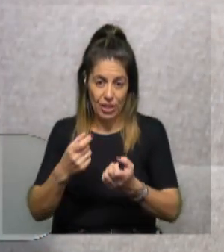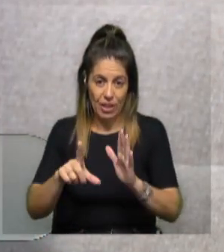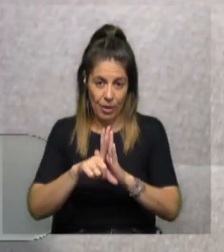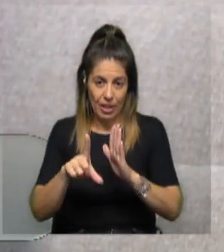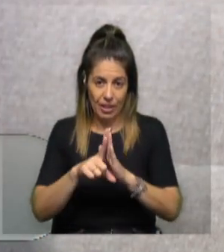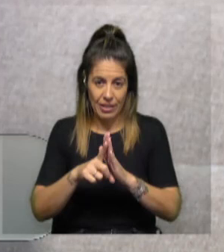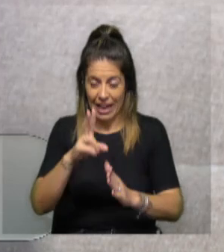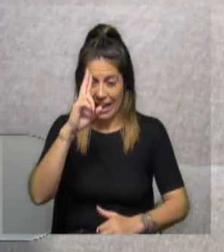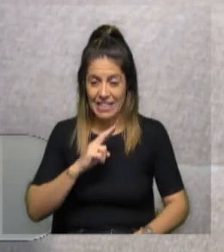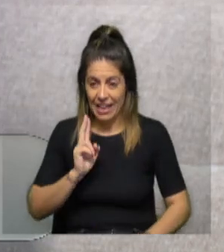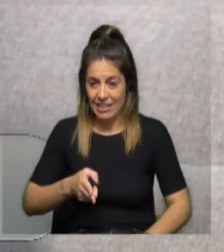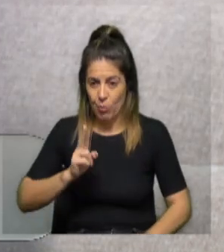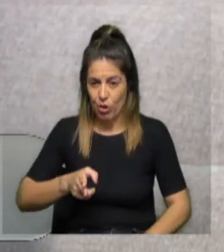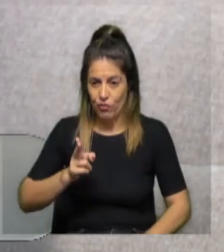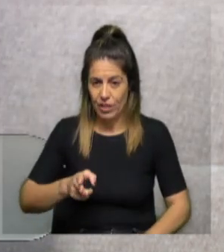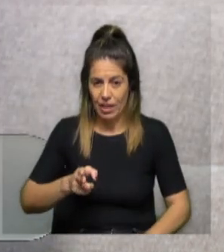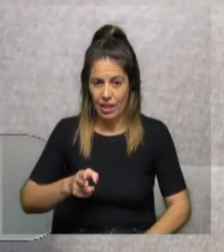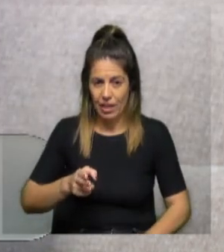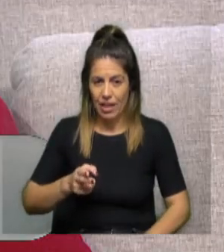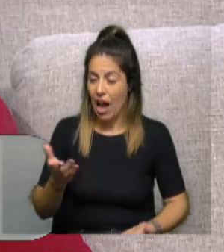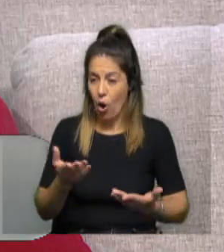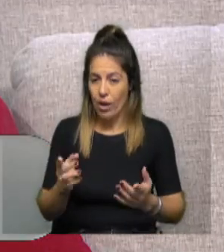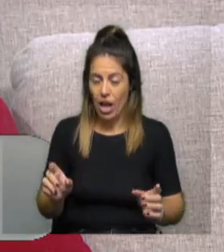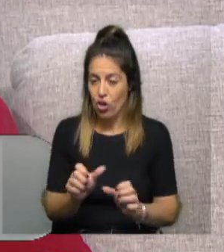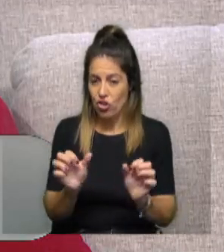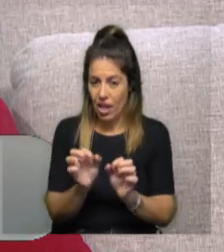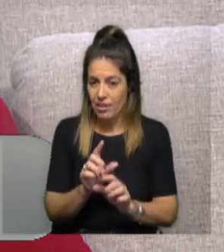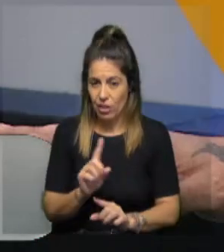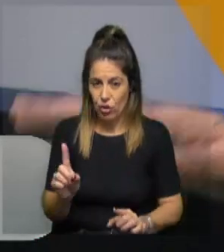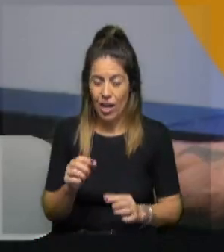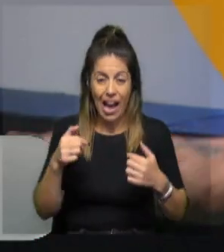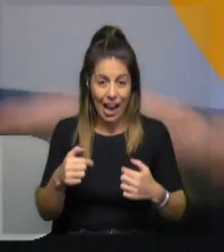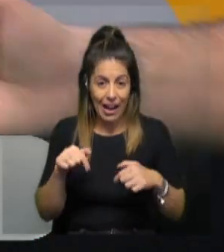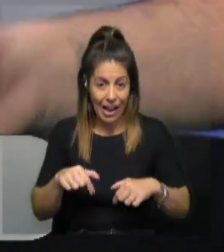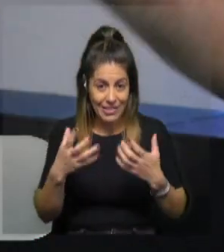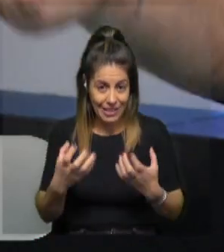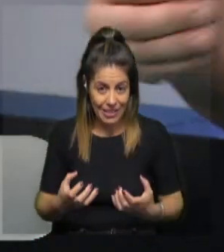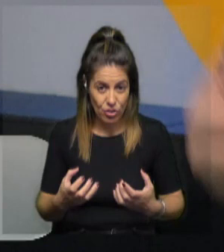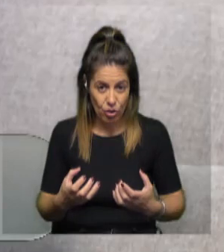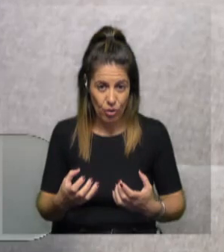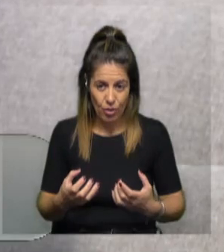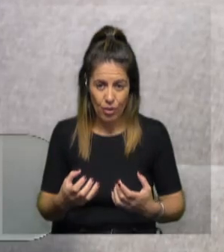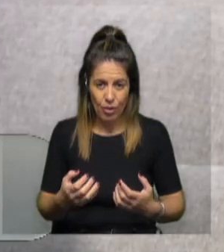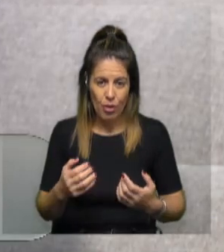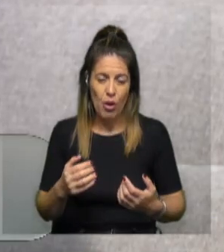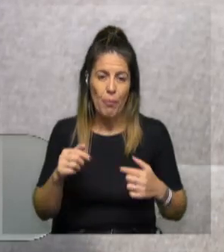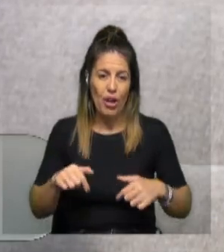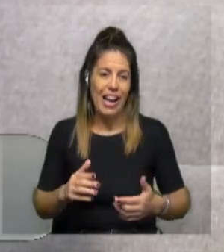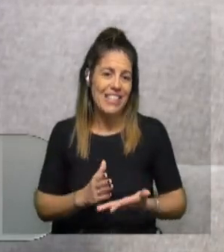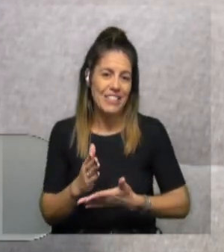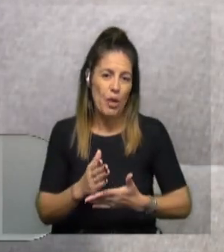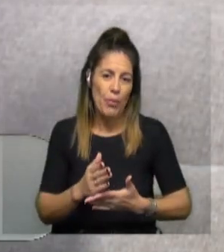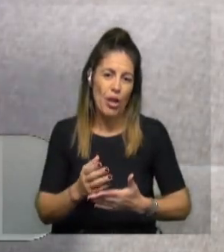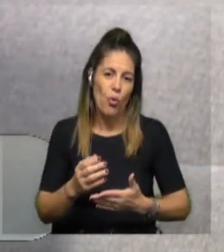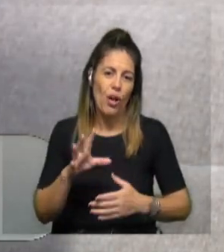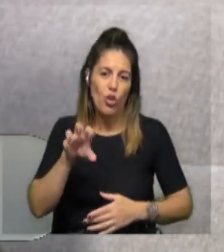razas, se prohibían las razas, ya dejaron de hacerlo. Acá hubo intentos. Claro, sí, pero acá siempre es cuando muerden dos o tres perros.